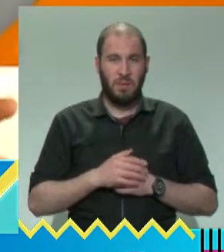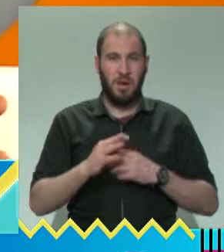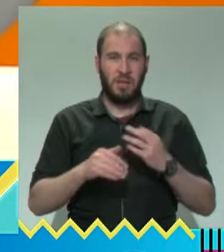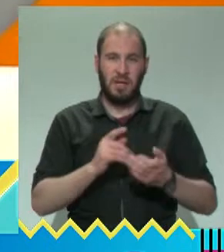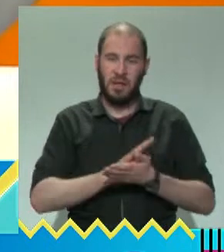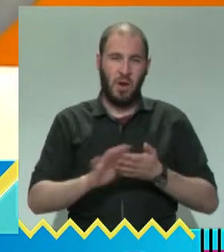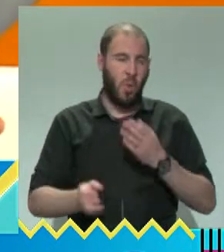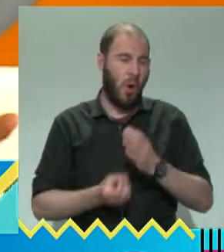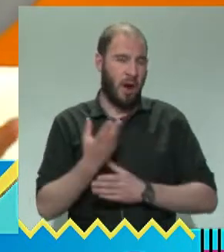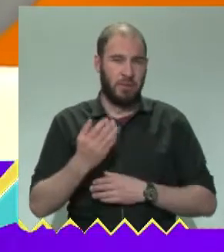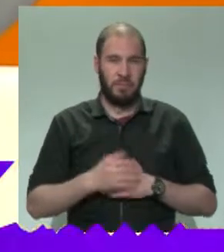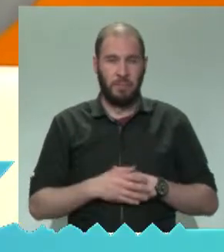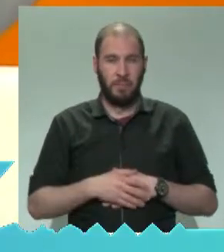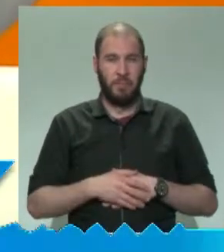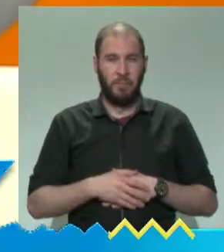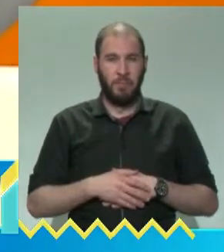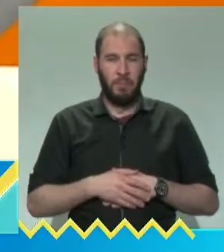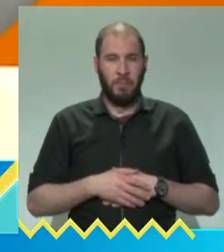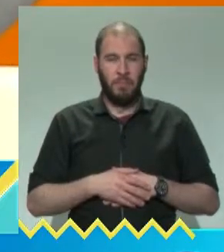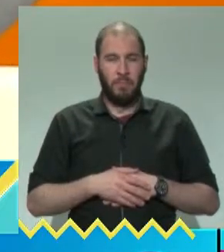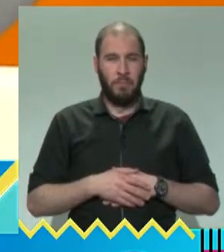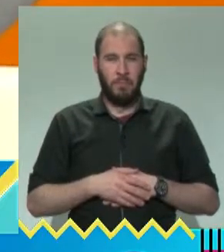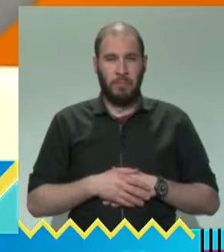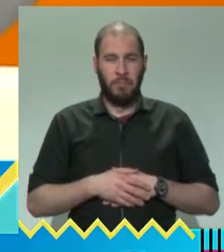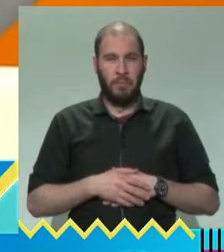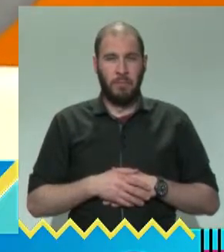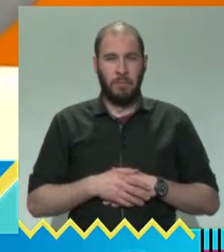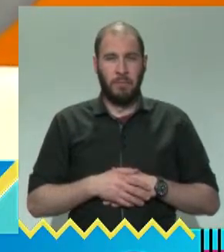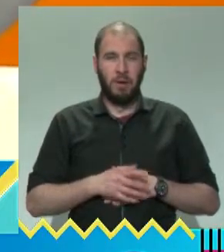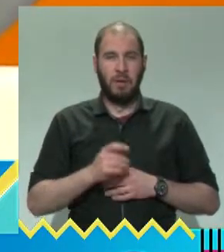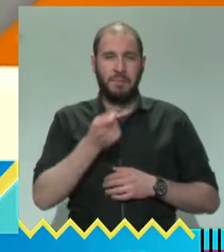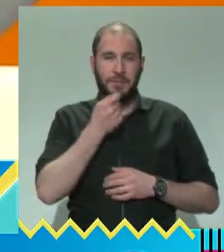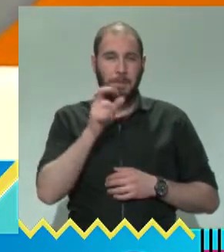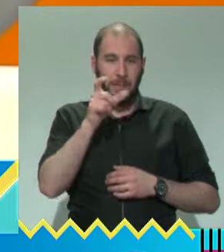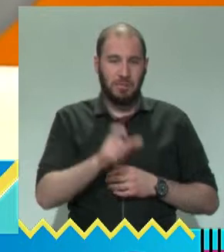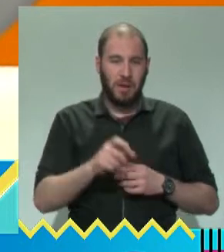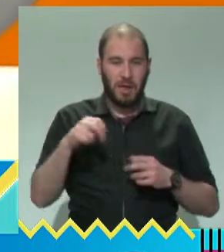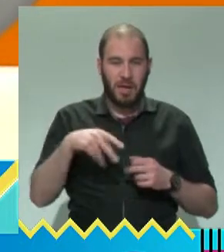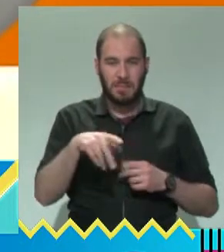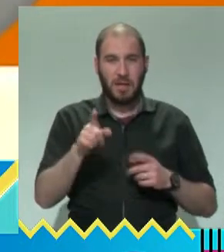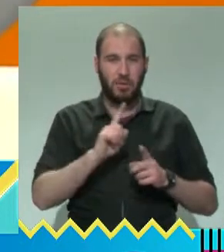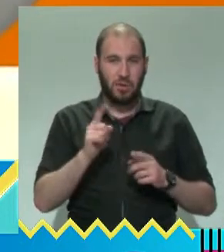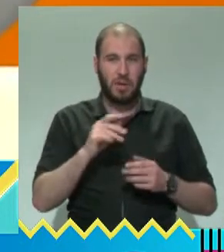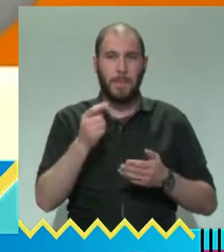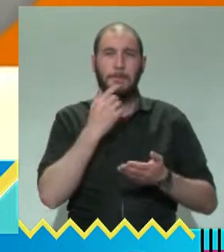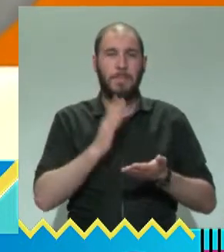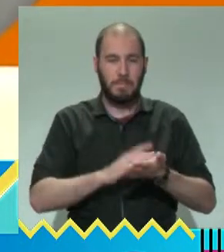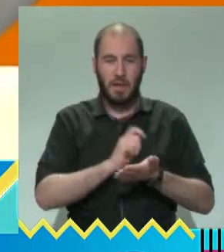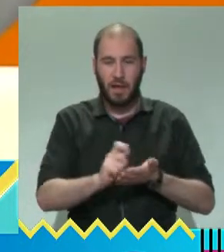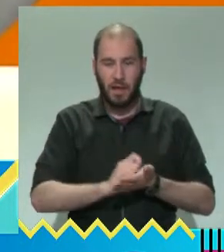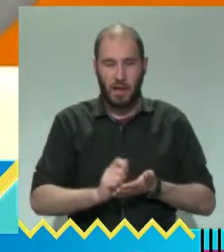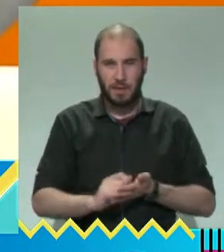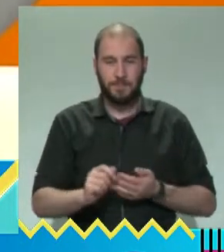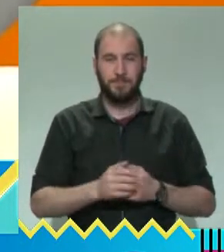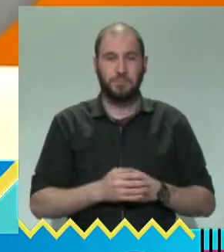última tecnología. No es un censo con una persona caminando que va anotando en un papel